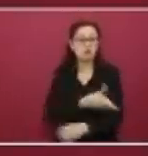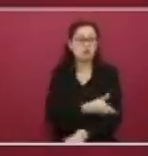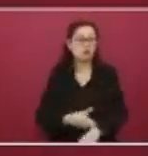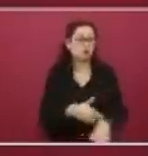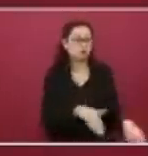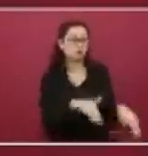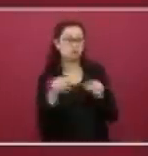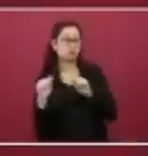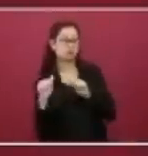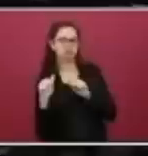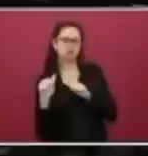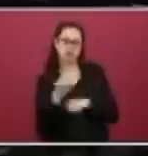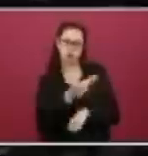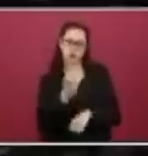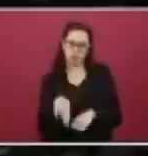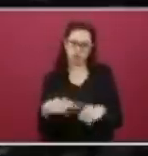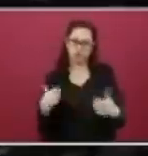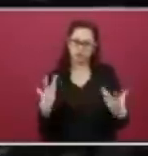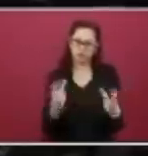muchas gracias